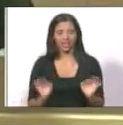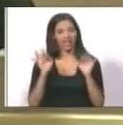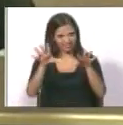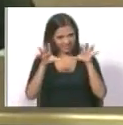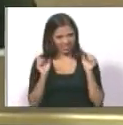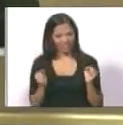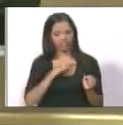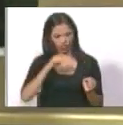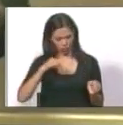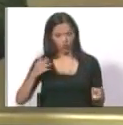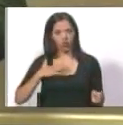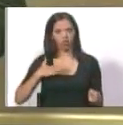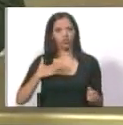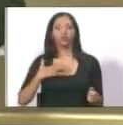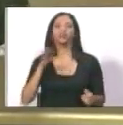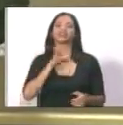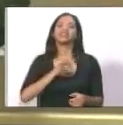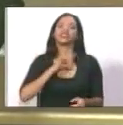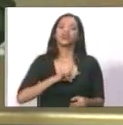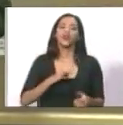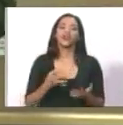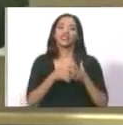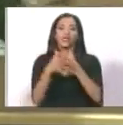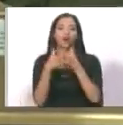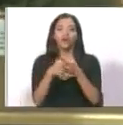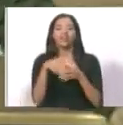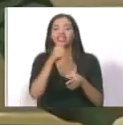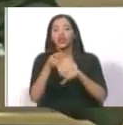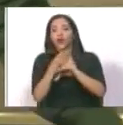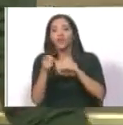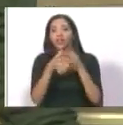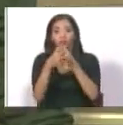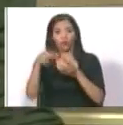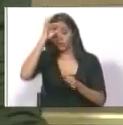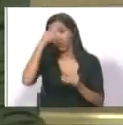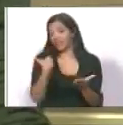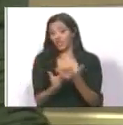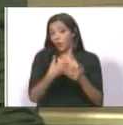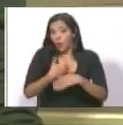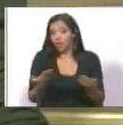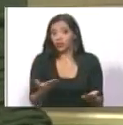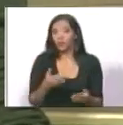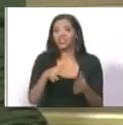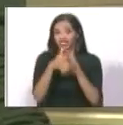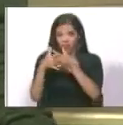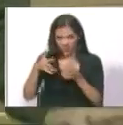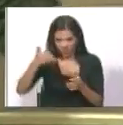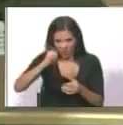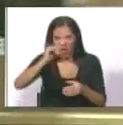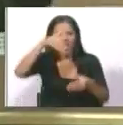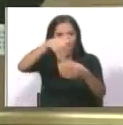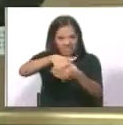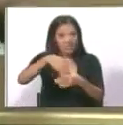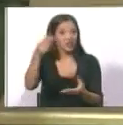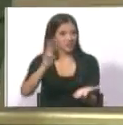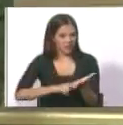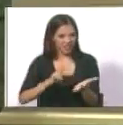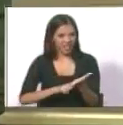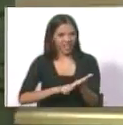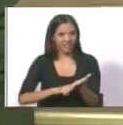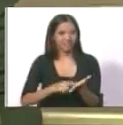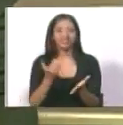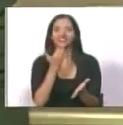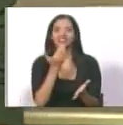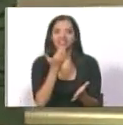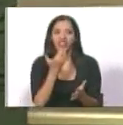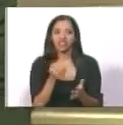con nosotros, señores de Estados Unidos, quienes gobiernan Estados Unidos. No sabemos hasta cuándo, porque en Estados Unidos hay elecciones, ¿verdad? En estos días hay elecciones. ¿Cuándo?